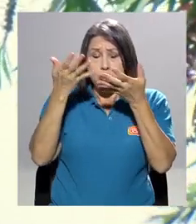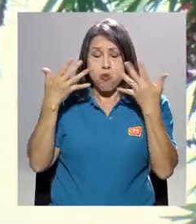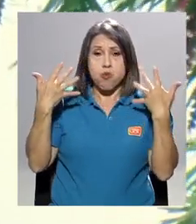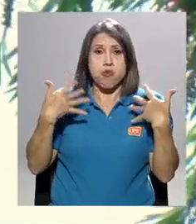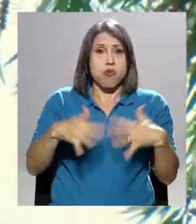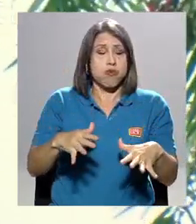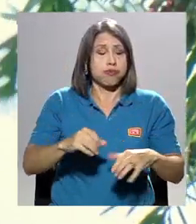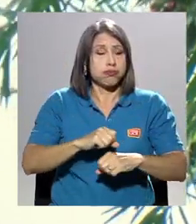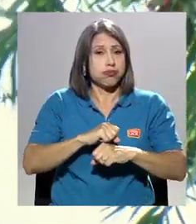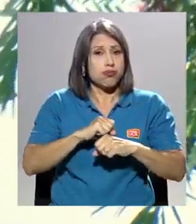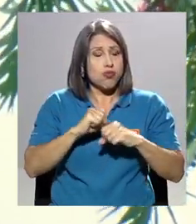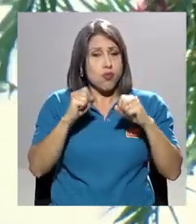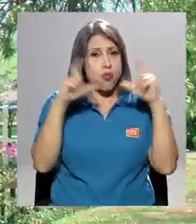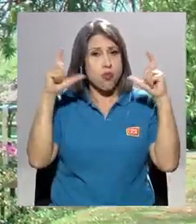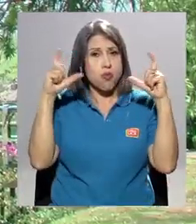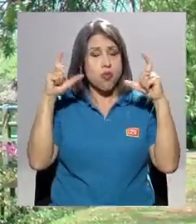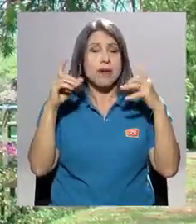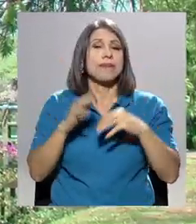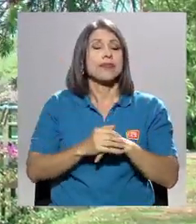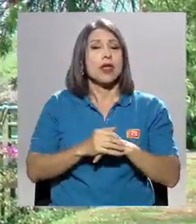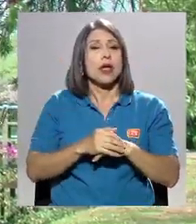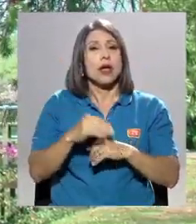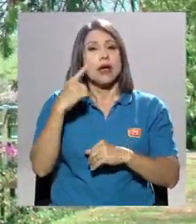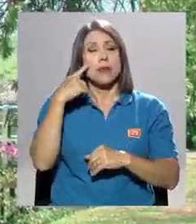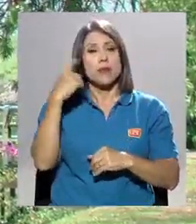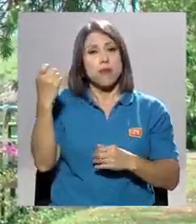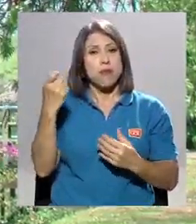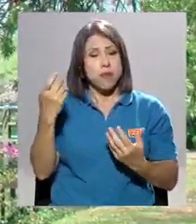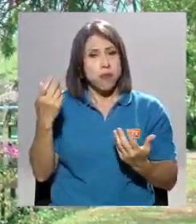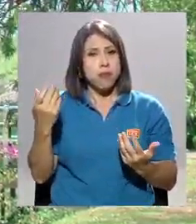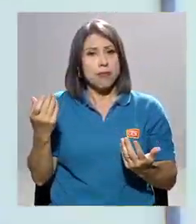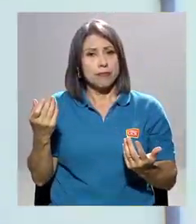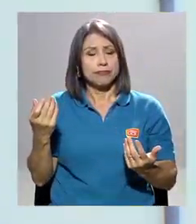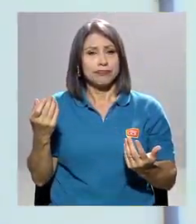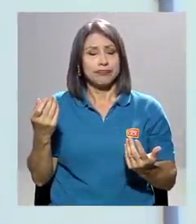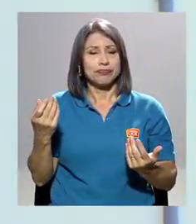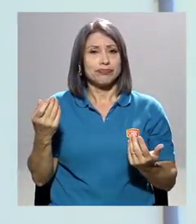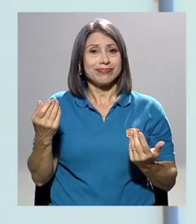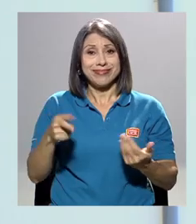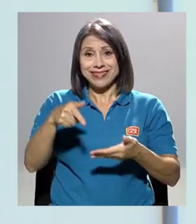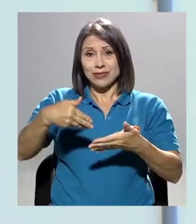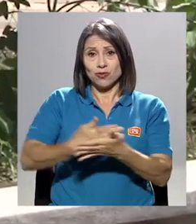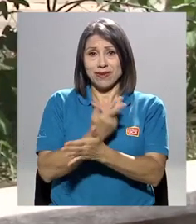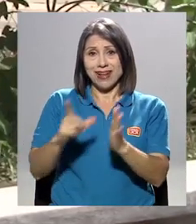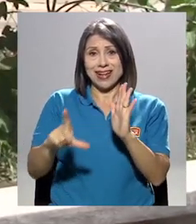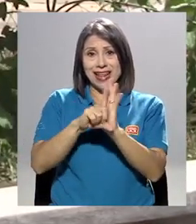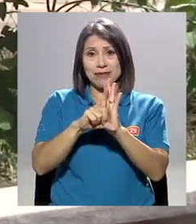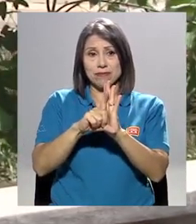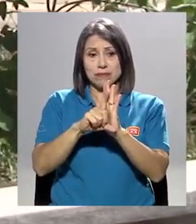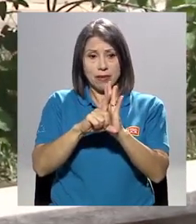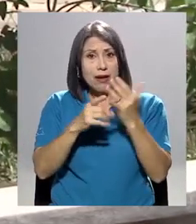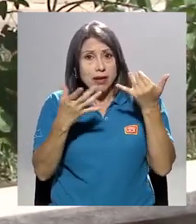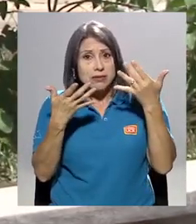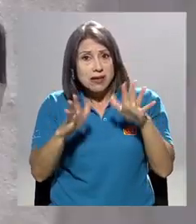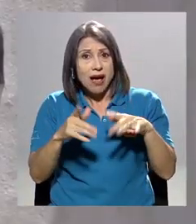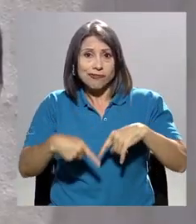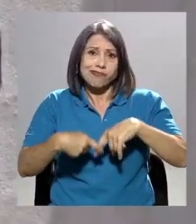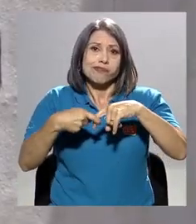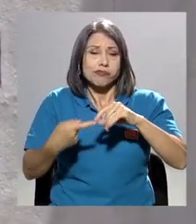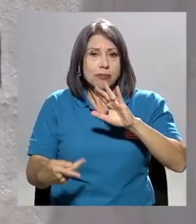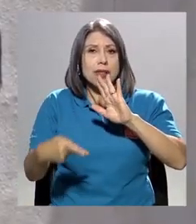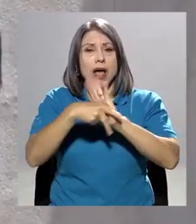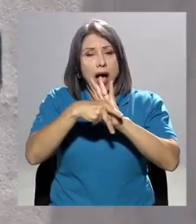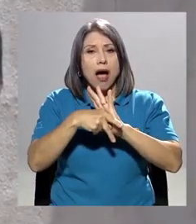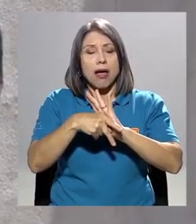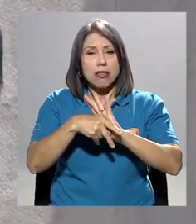de agua fría. Sobre todo porque esta nueva ley, ahora vetada,